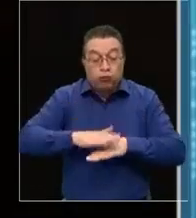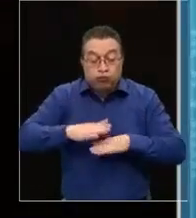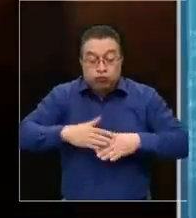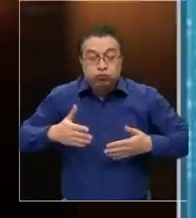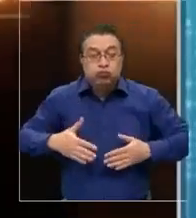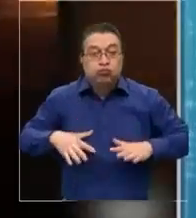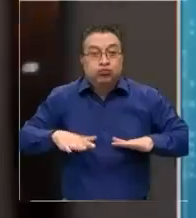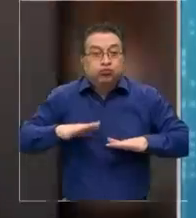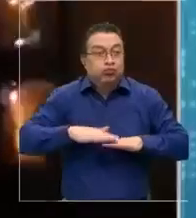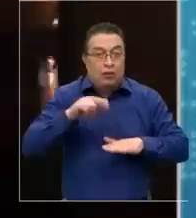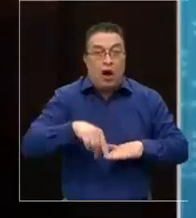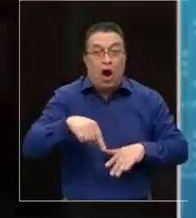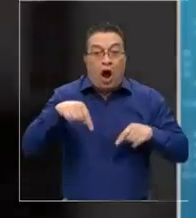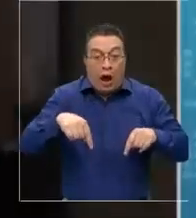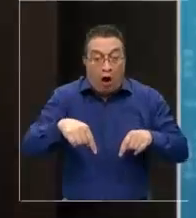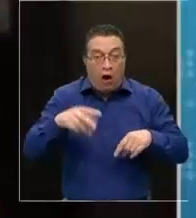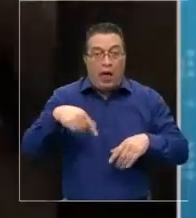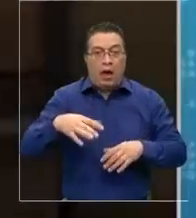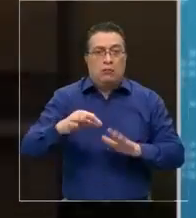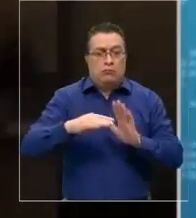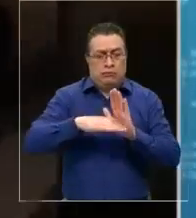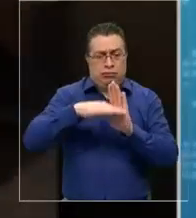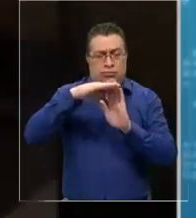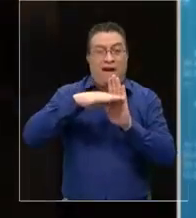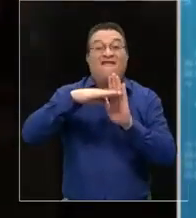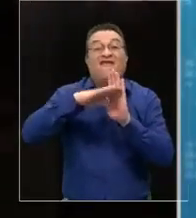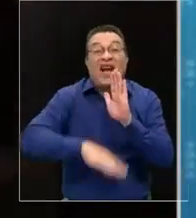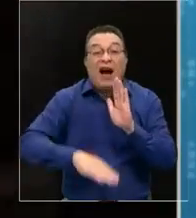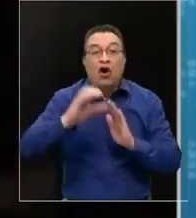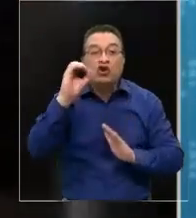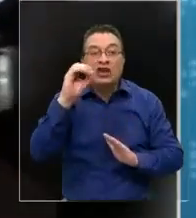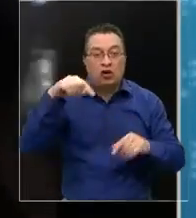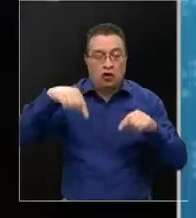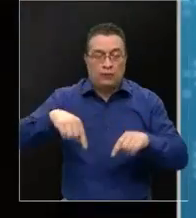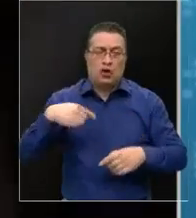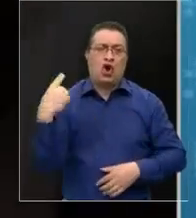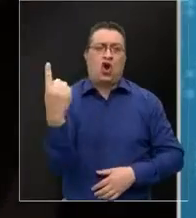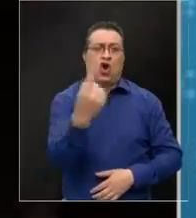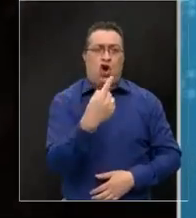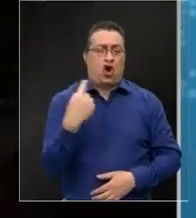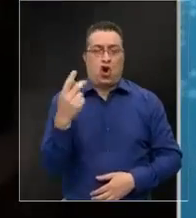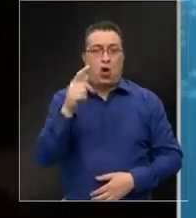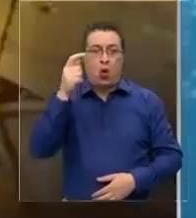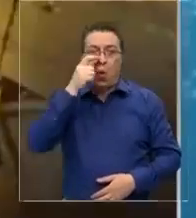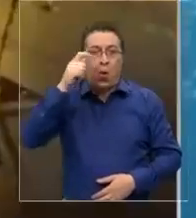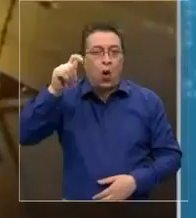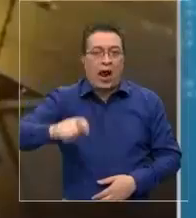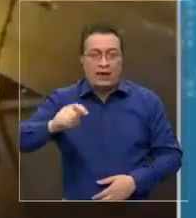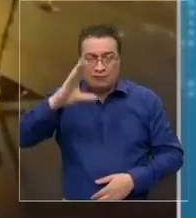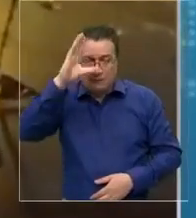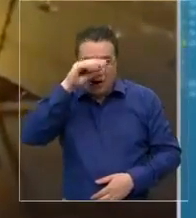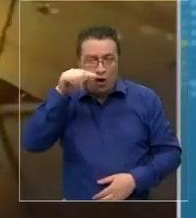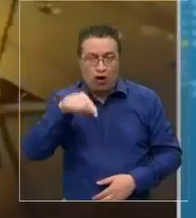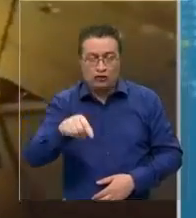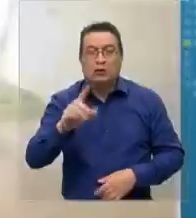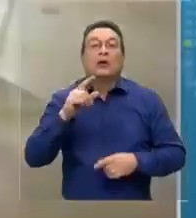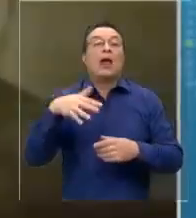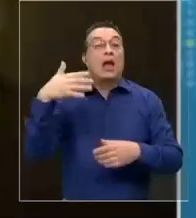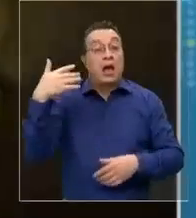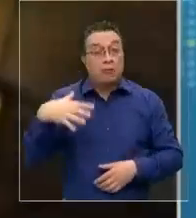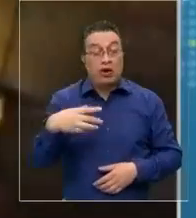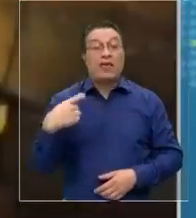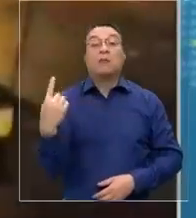calefacción, que en este momento, con temperaturas que están bajo cero en prácticamente toda Ucrania en las noches, se hace indispensable para que la población